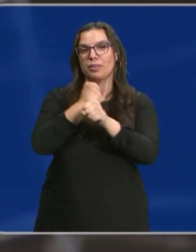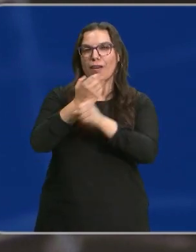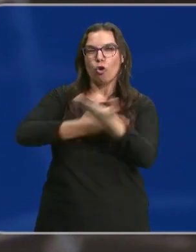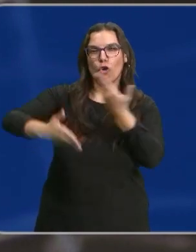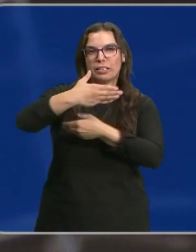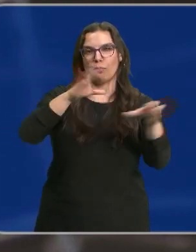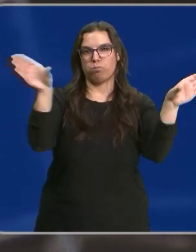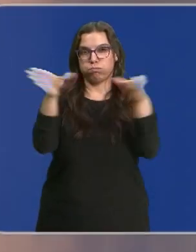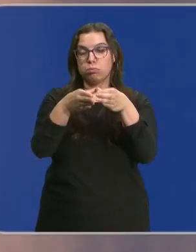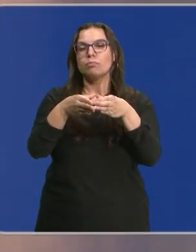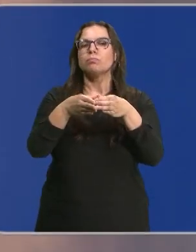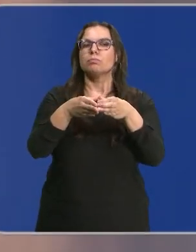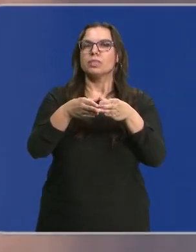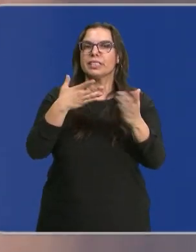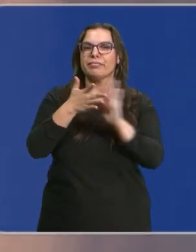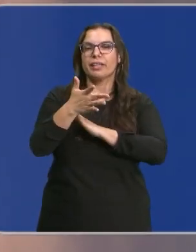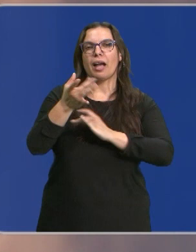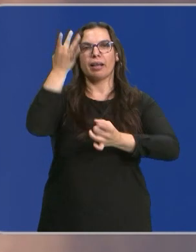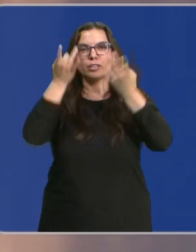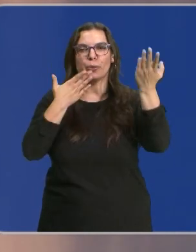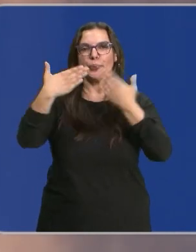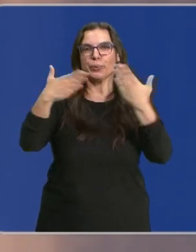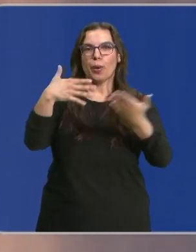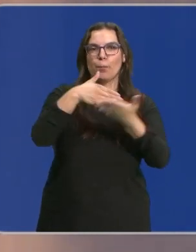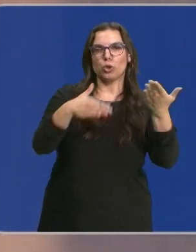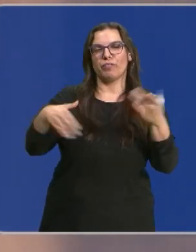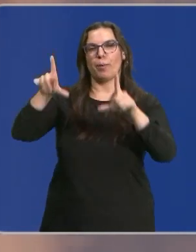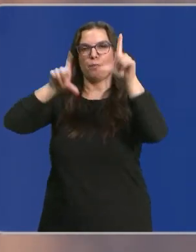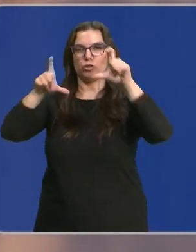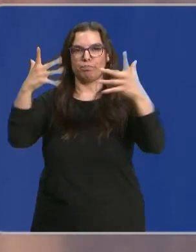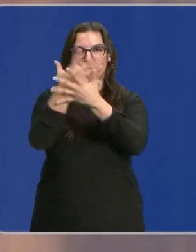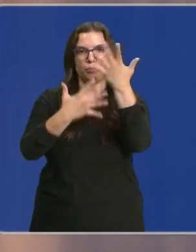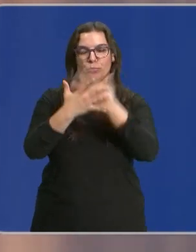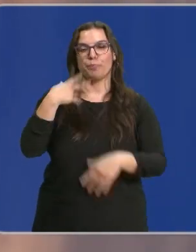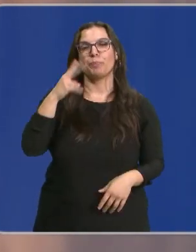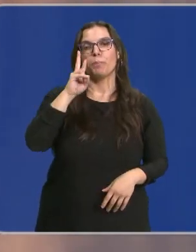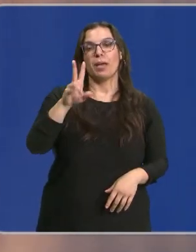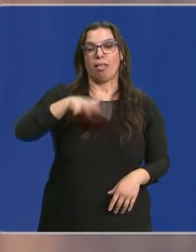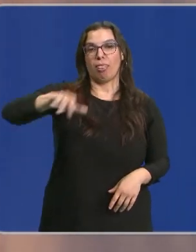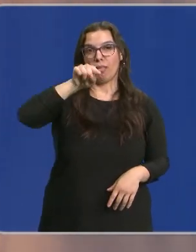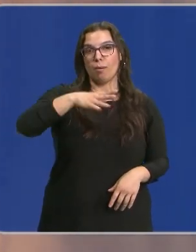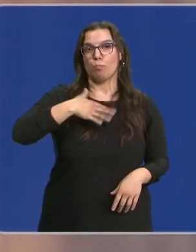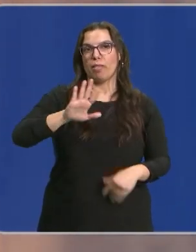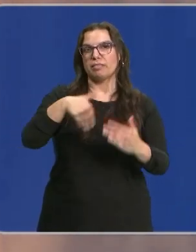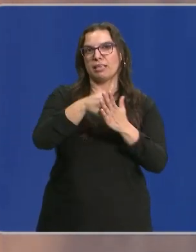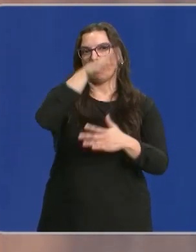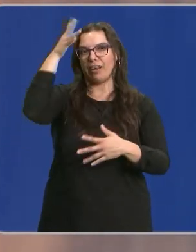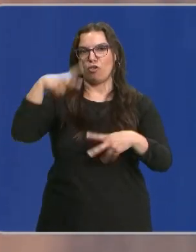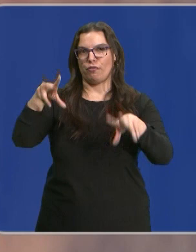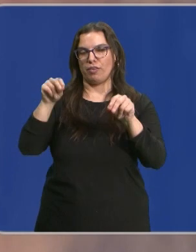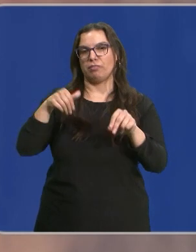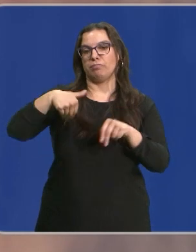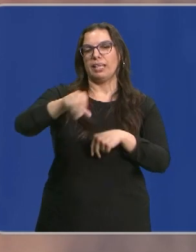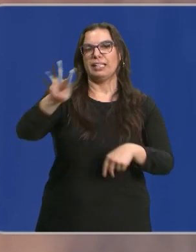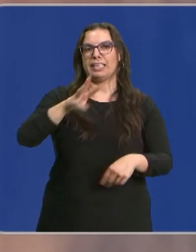colectivo que genera un diálogo creativo entre fotografía y poesía la muestra se podrá visitar en este espacio durante todo el verano hasta el